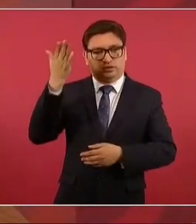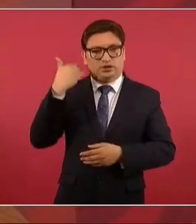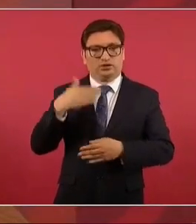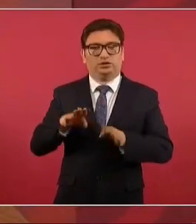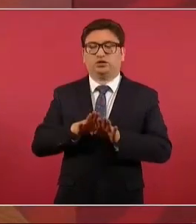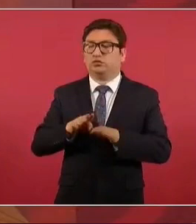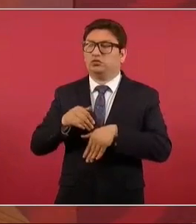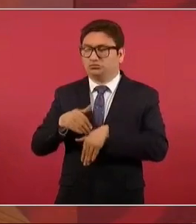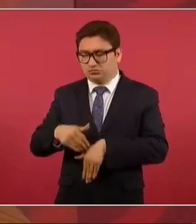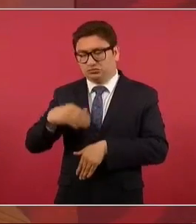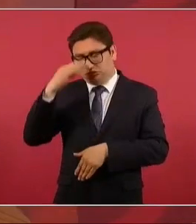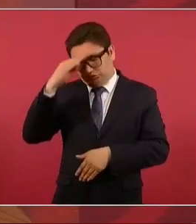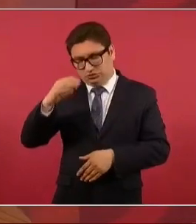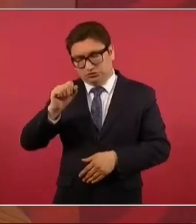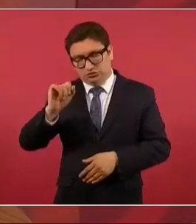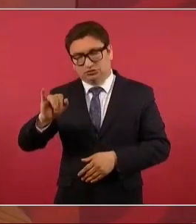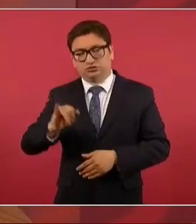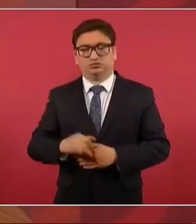sí, señor.